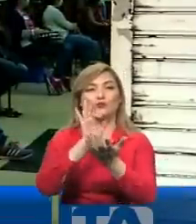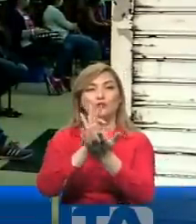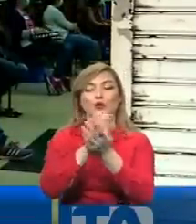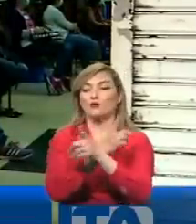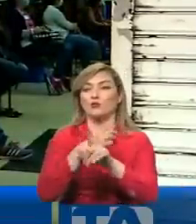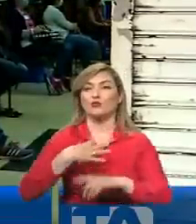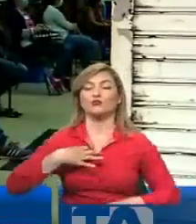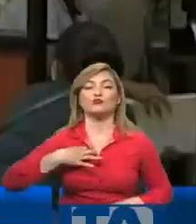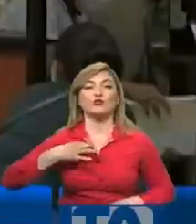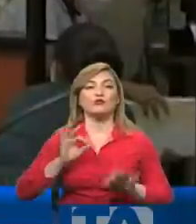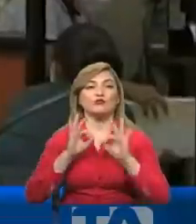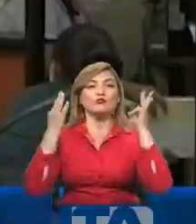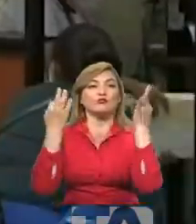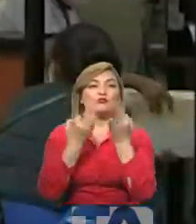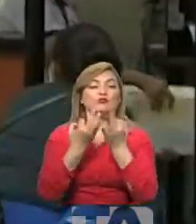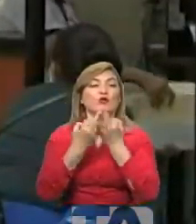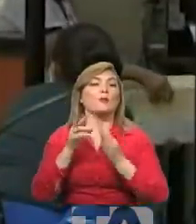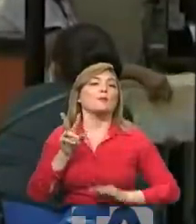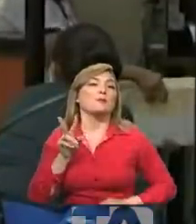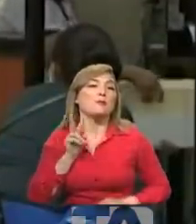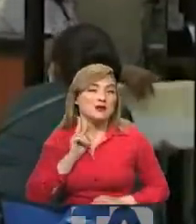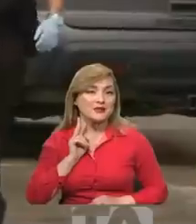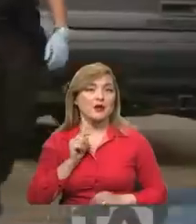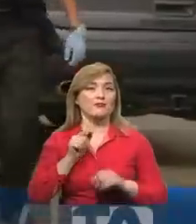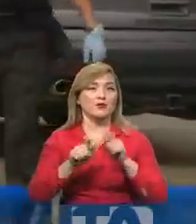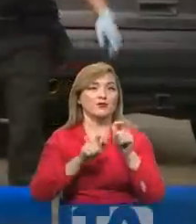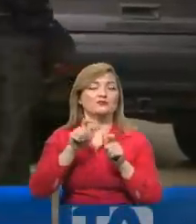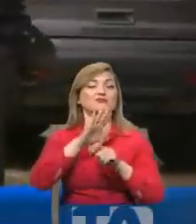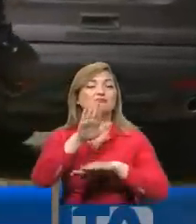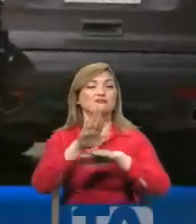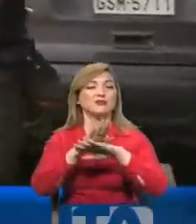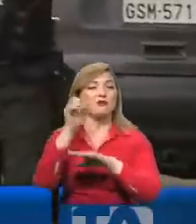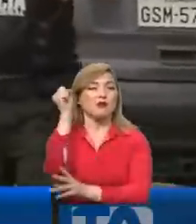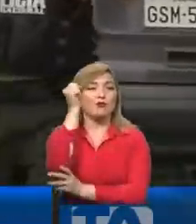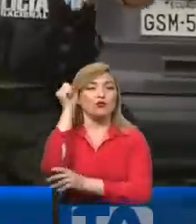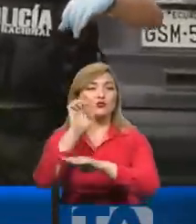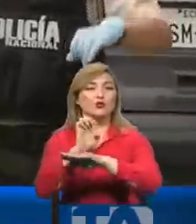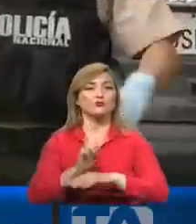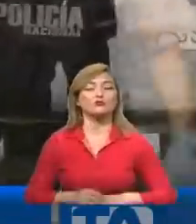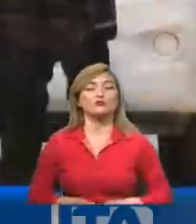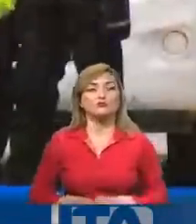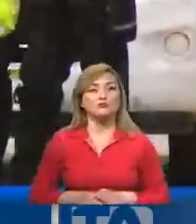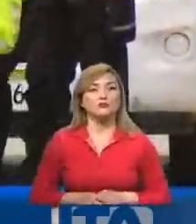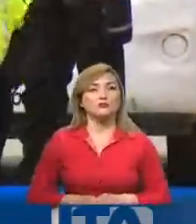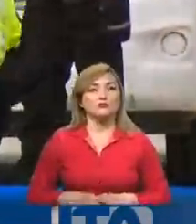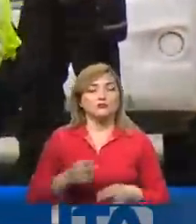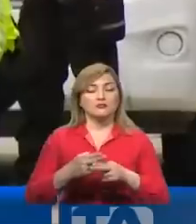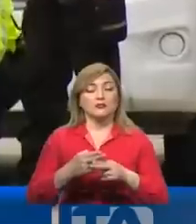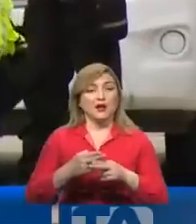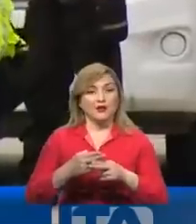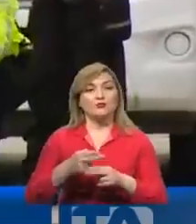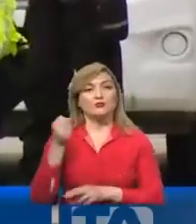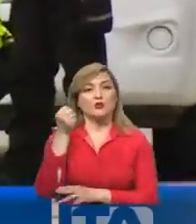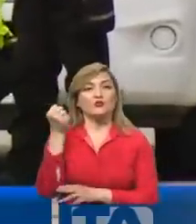forma libre y voluntaria a familiares cercanos a la víctima como a personajes vinculados a la farándula ecuatoriana. La versión de un ex presentador